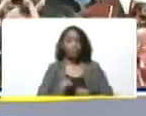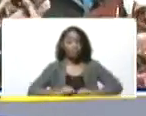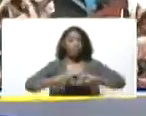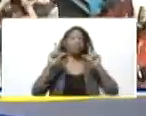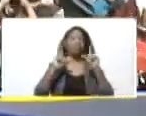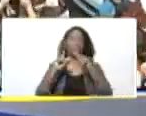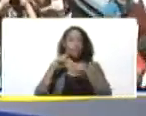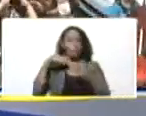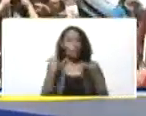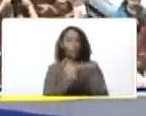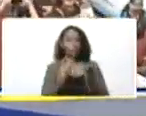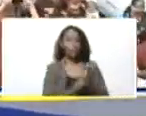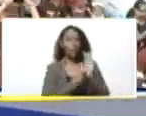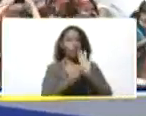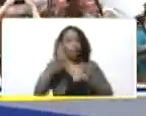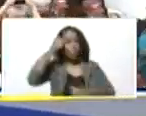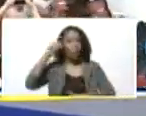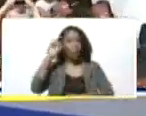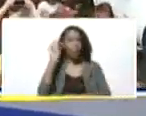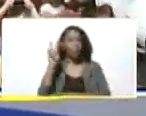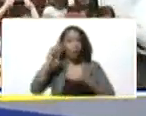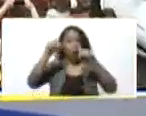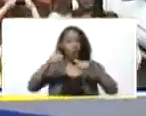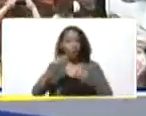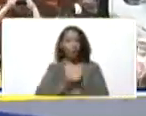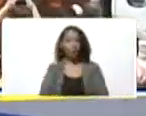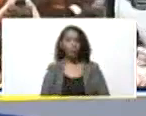impresionante que ha demostrado el pueblo de Venezuela hoy.